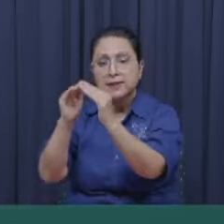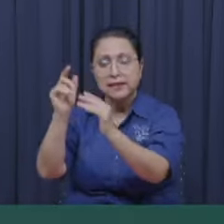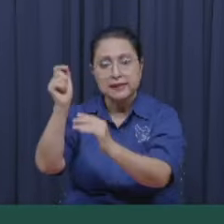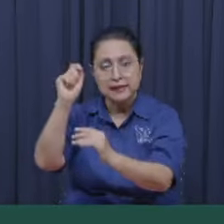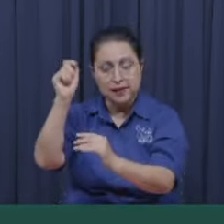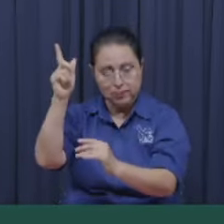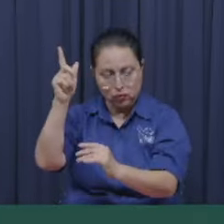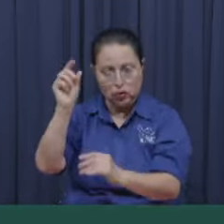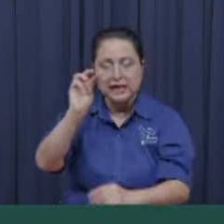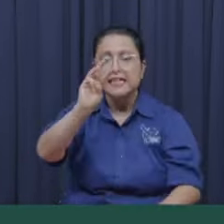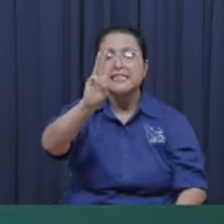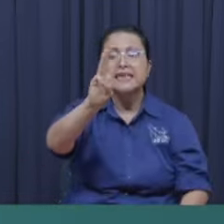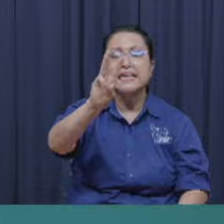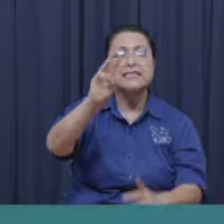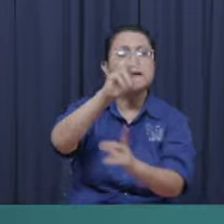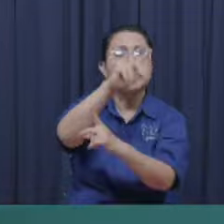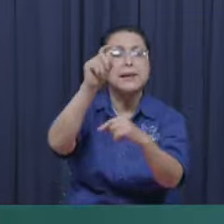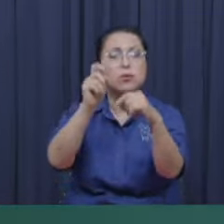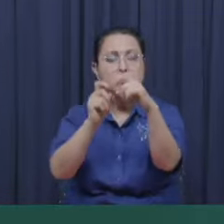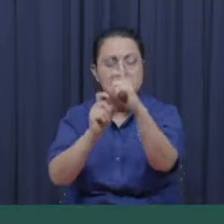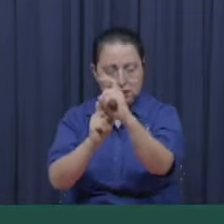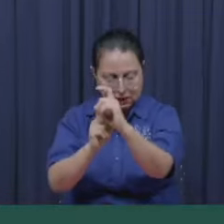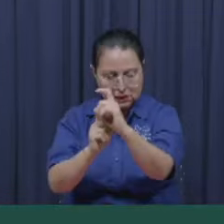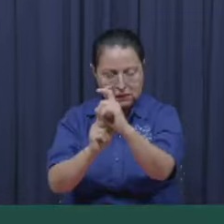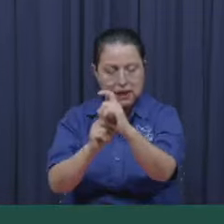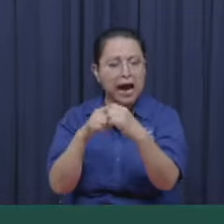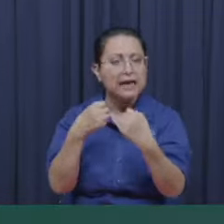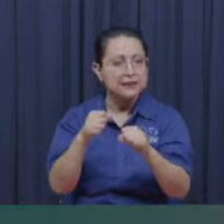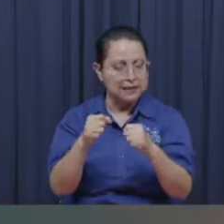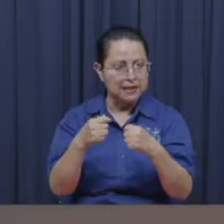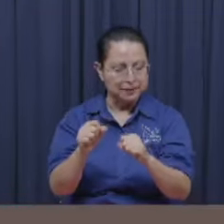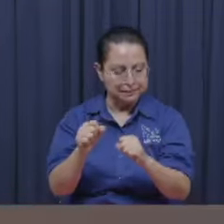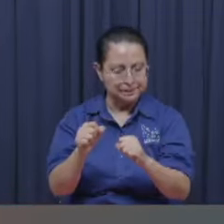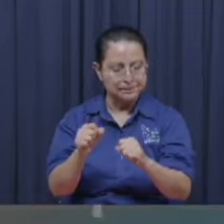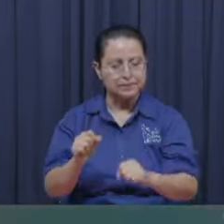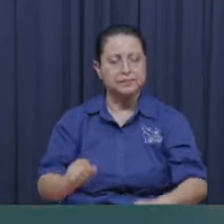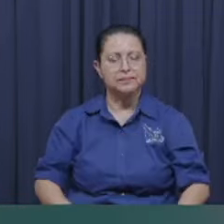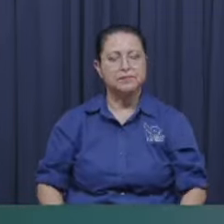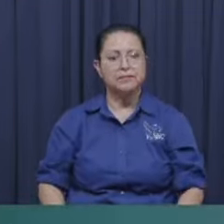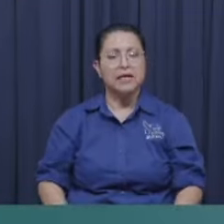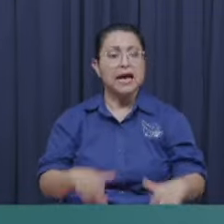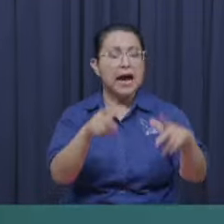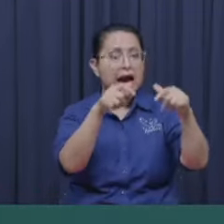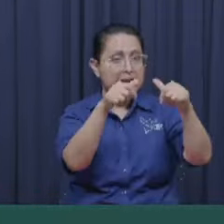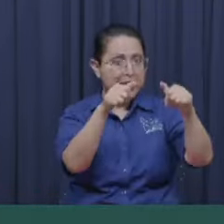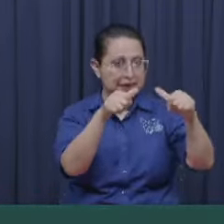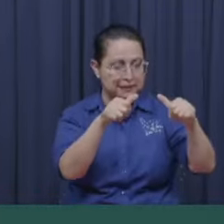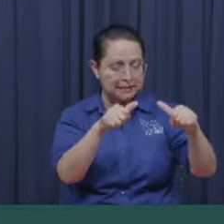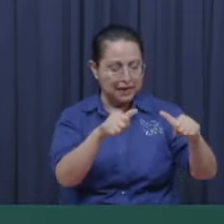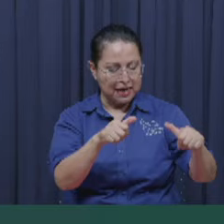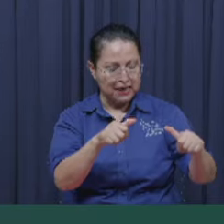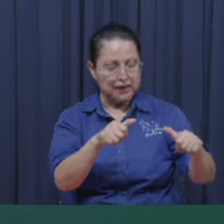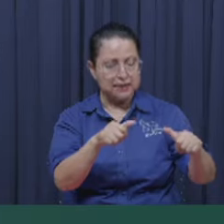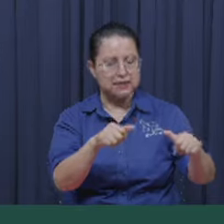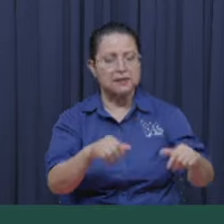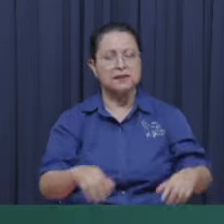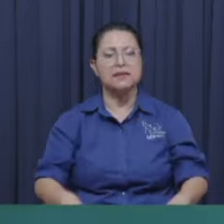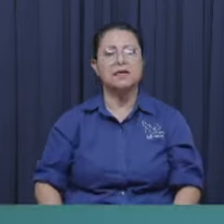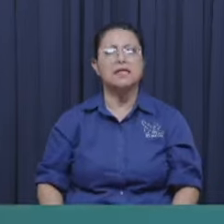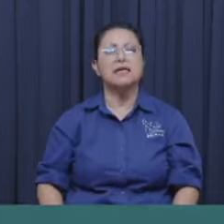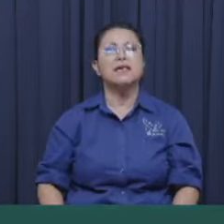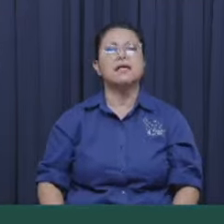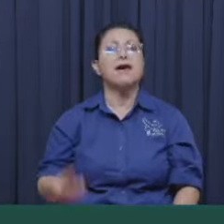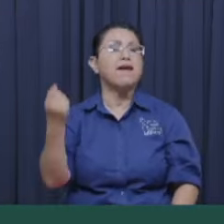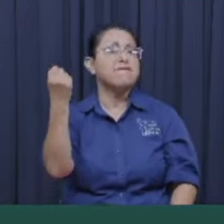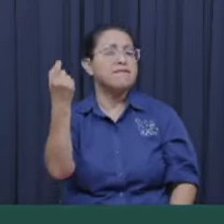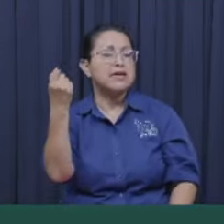Porque esas tres preguntas fueron las que le hicieron. Entonces hay que analizarlo, pero todavía no es el fin.